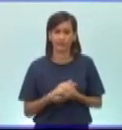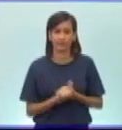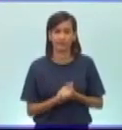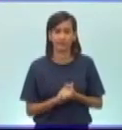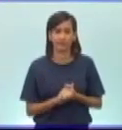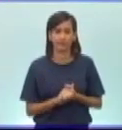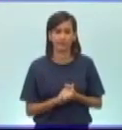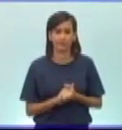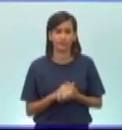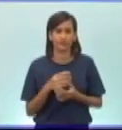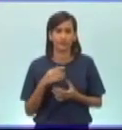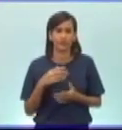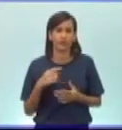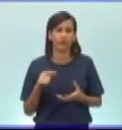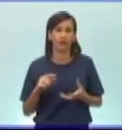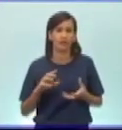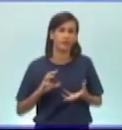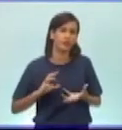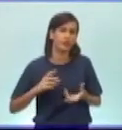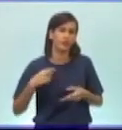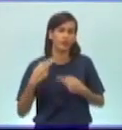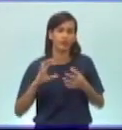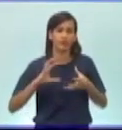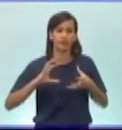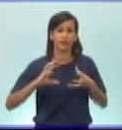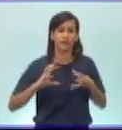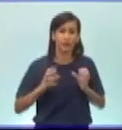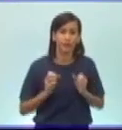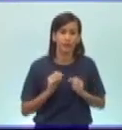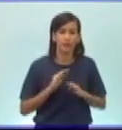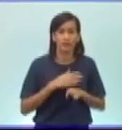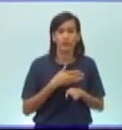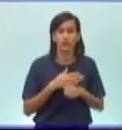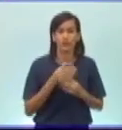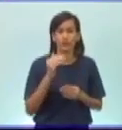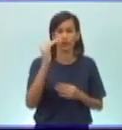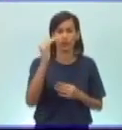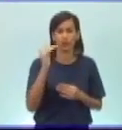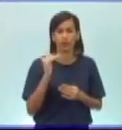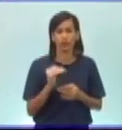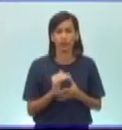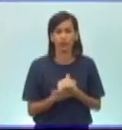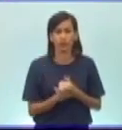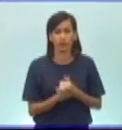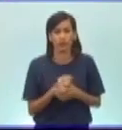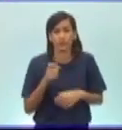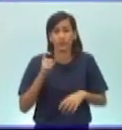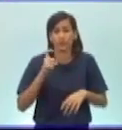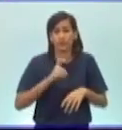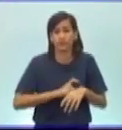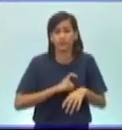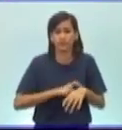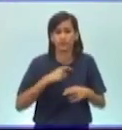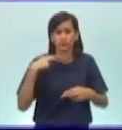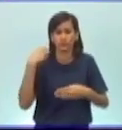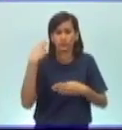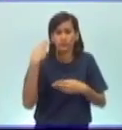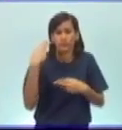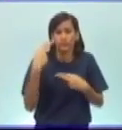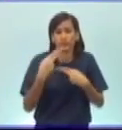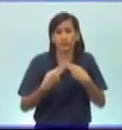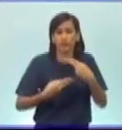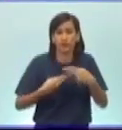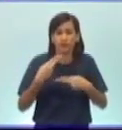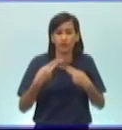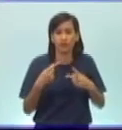entonces complejizando este orden operacional a seguir, para que a la hora en que vayamos a hacer las operaciones combinadas, que las vayamos